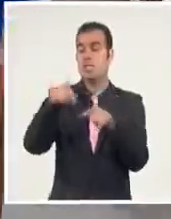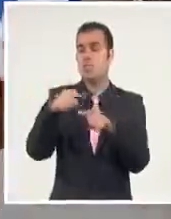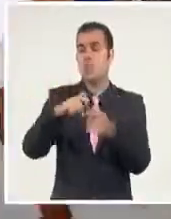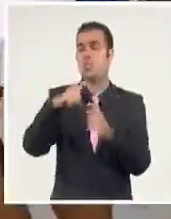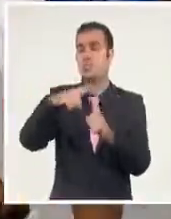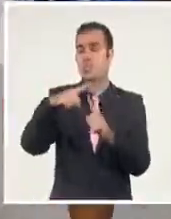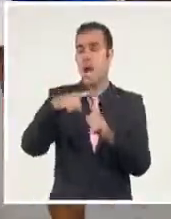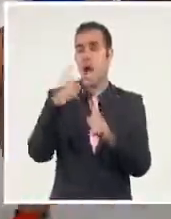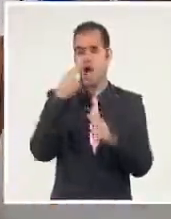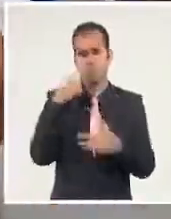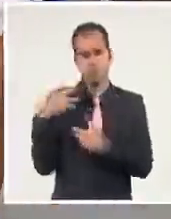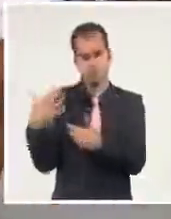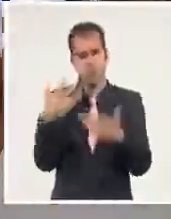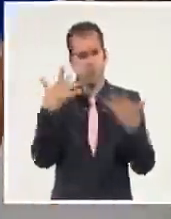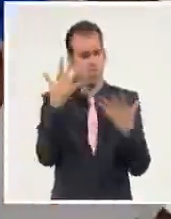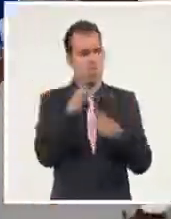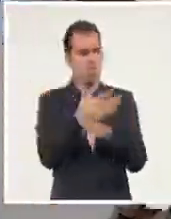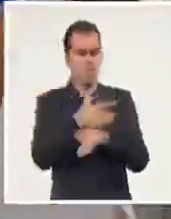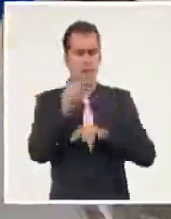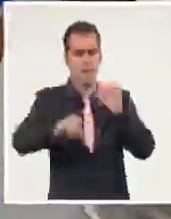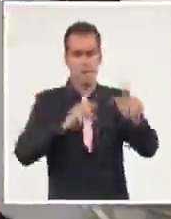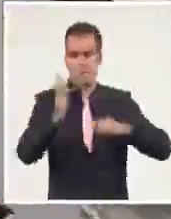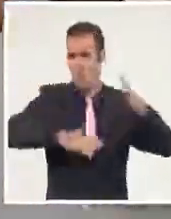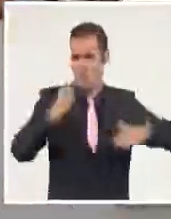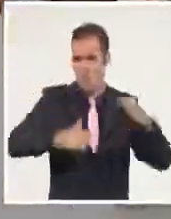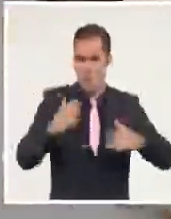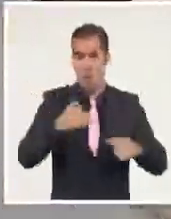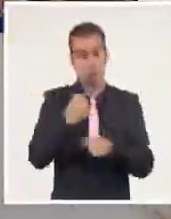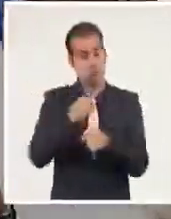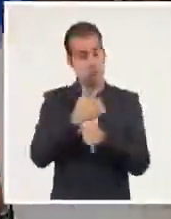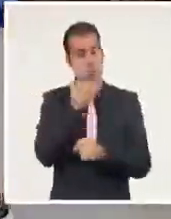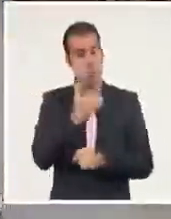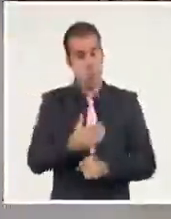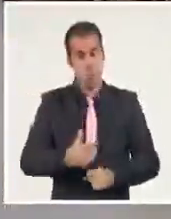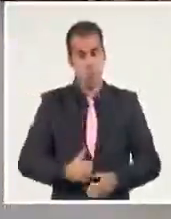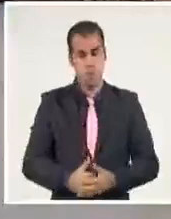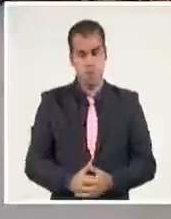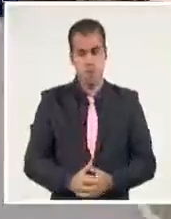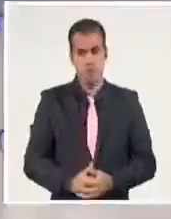y promotores culturales con una destacada labor y se presentaron diversas